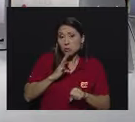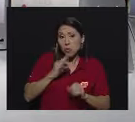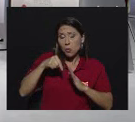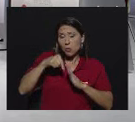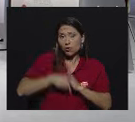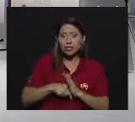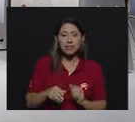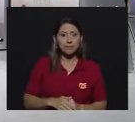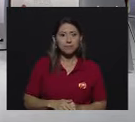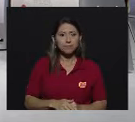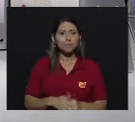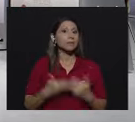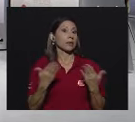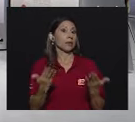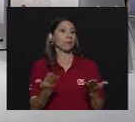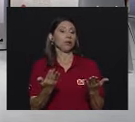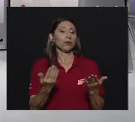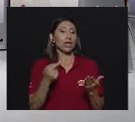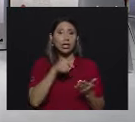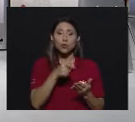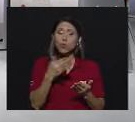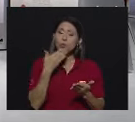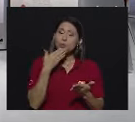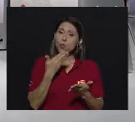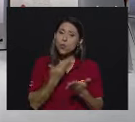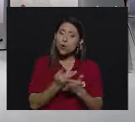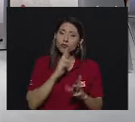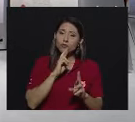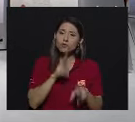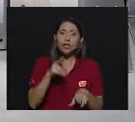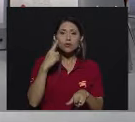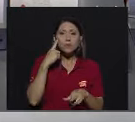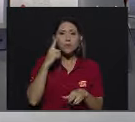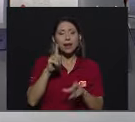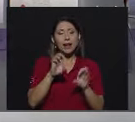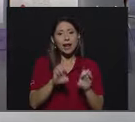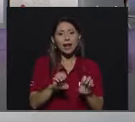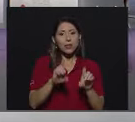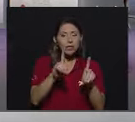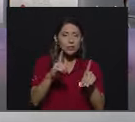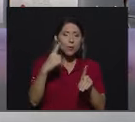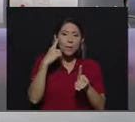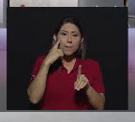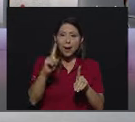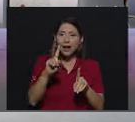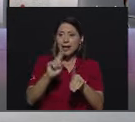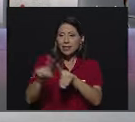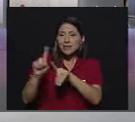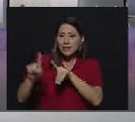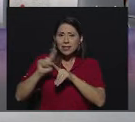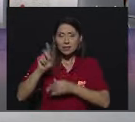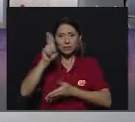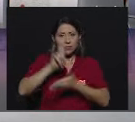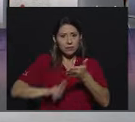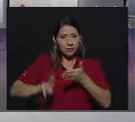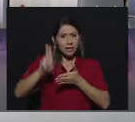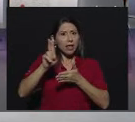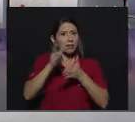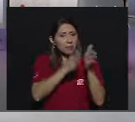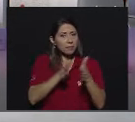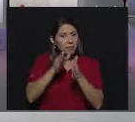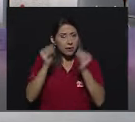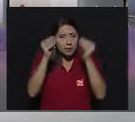profundizar. Múltiples son los aportes que tiene para la academia, para las instancias que se encargan de formar educadores y